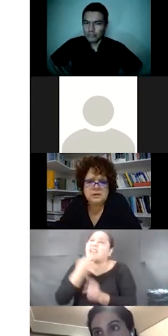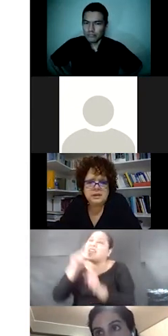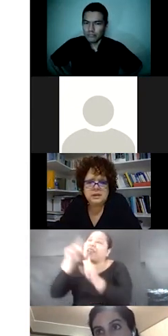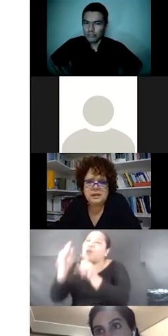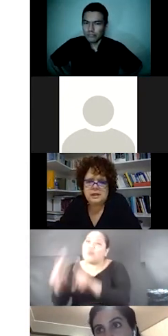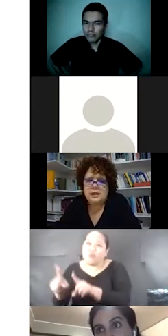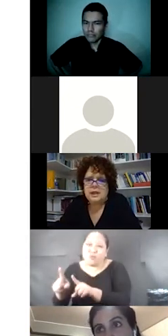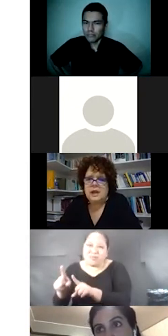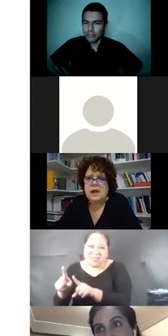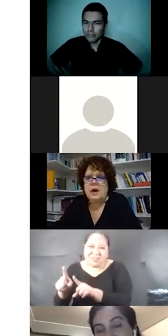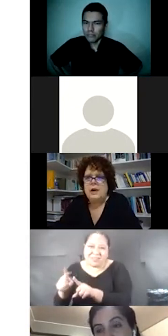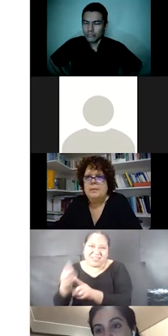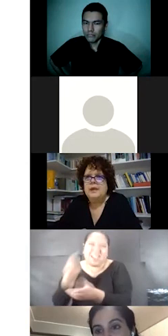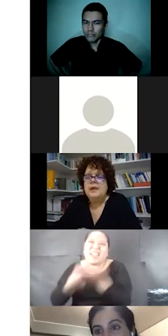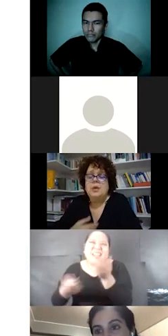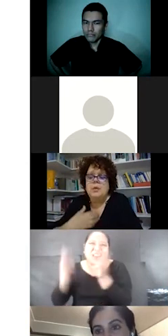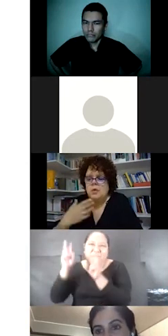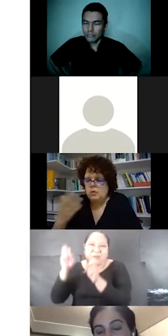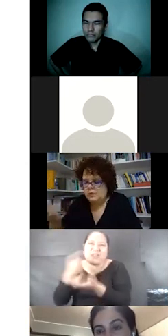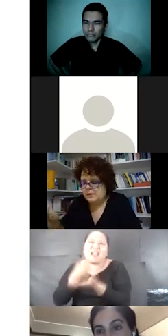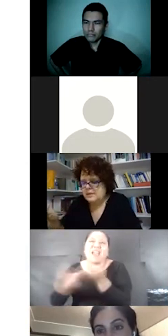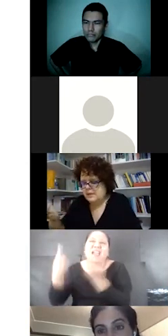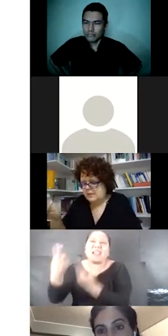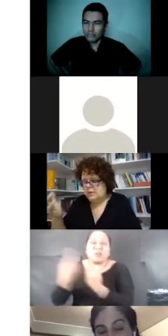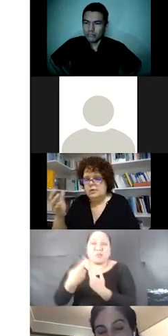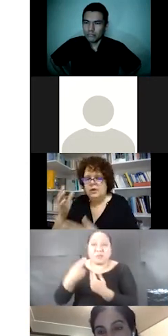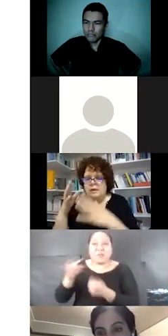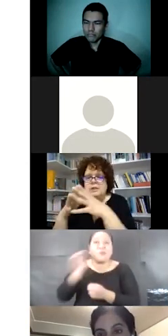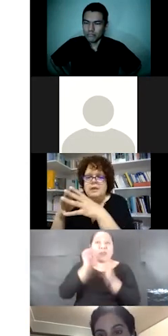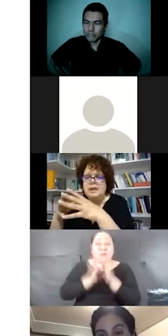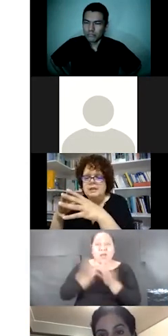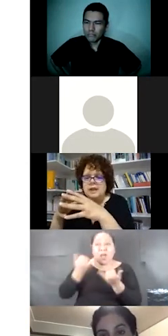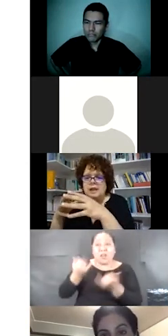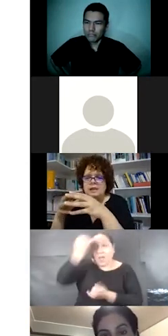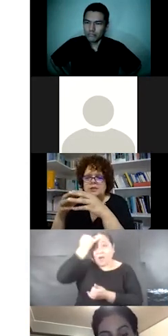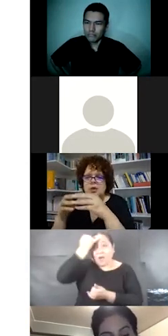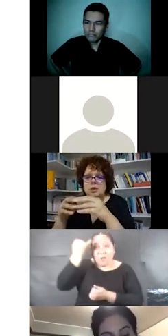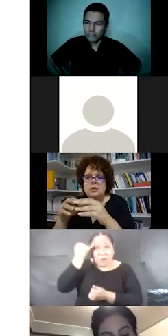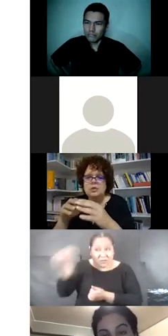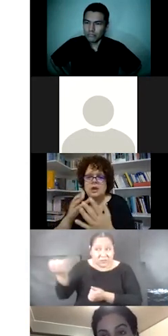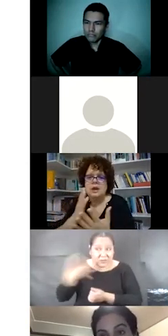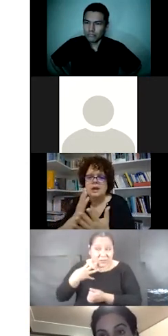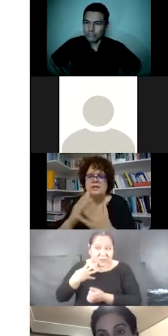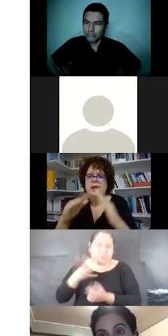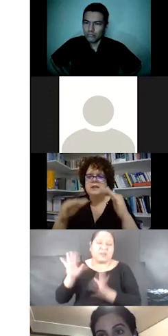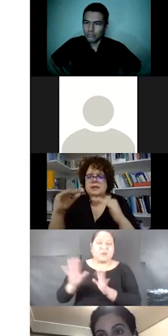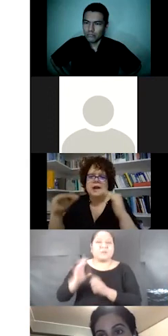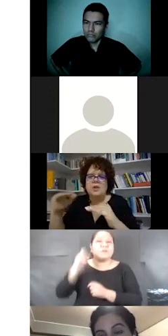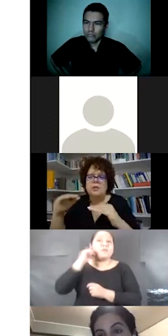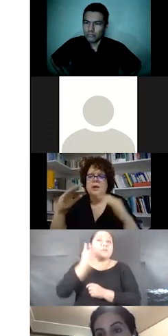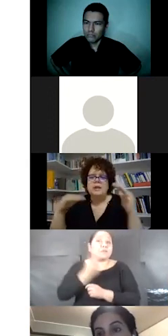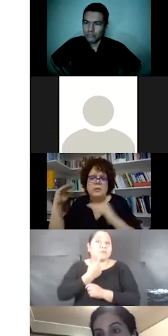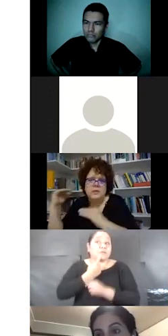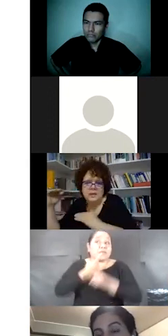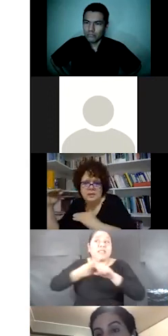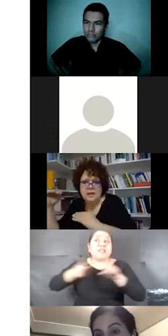Entonces, ahora, y como Juan también decía, ¿no? Lo que tenemos que ver es que sordos hay diferentes grados